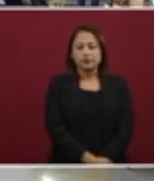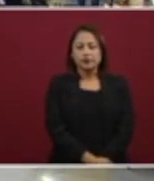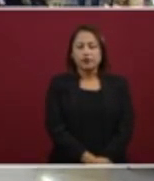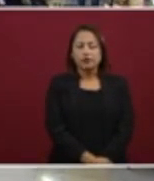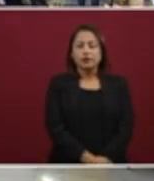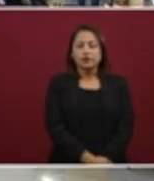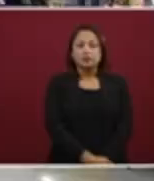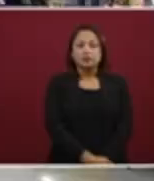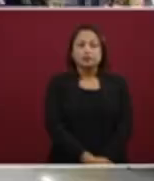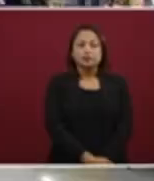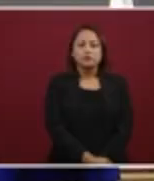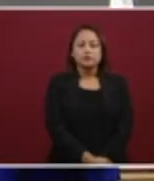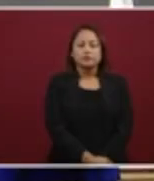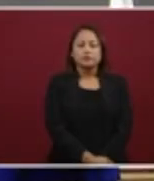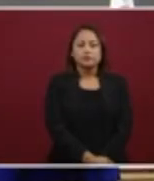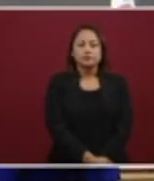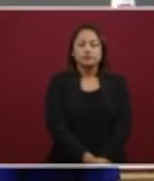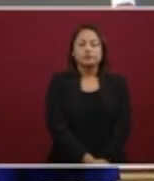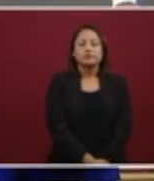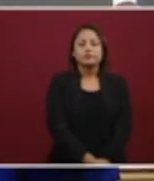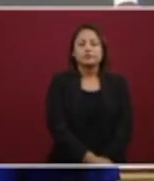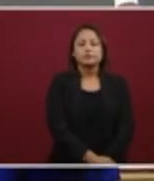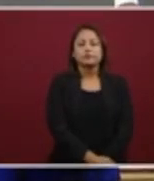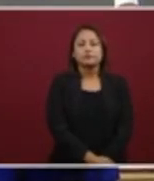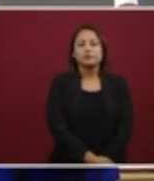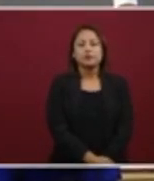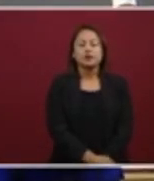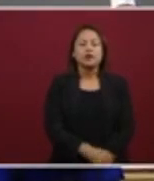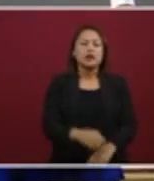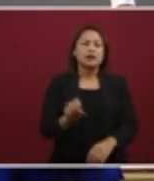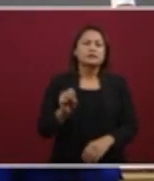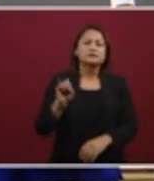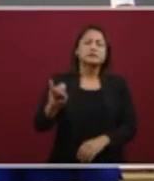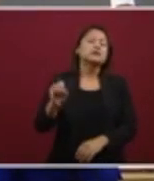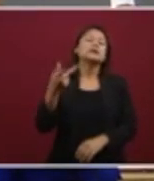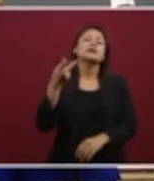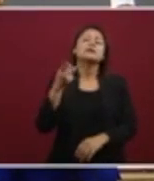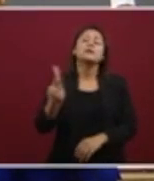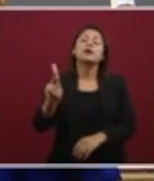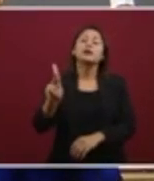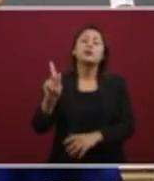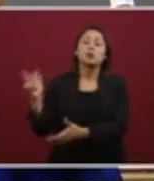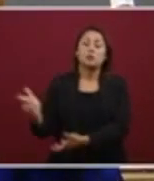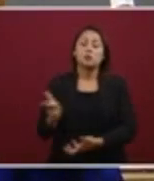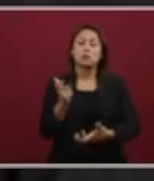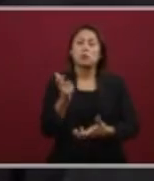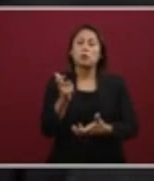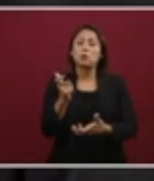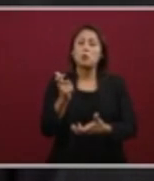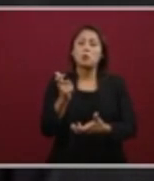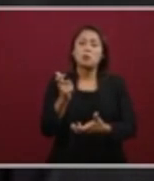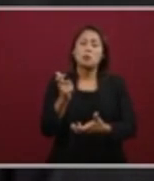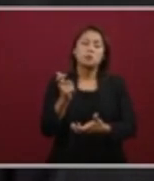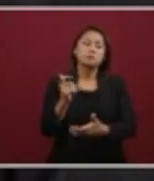Sí, pero no hay congelamiento de recursos, son